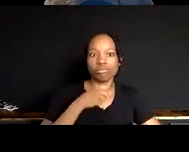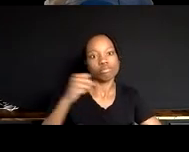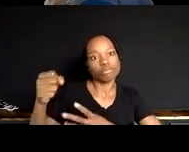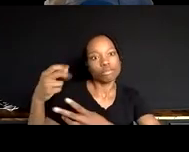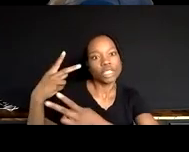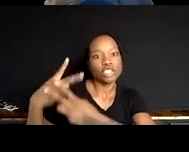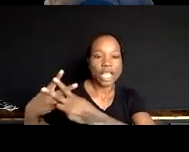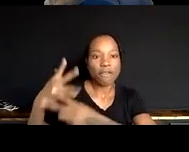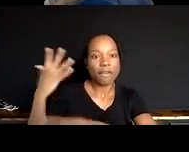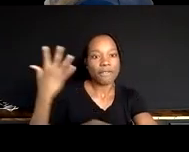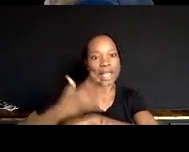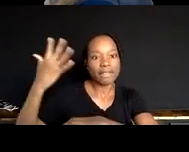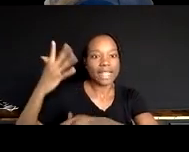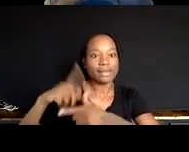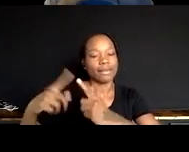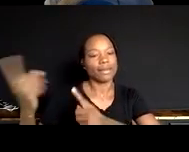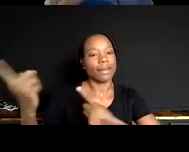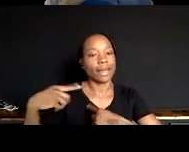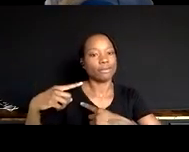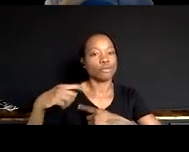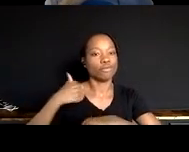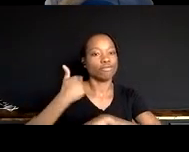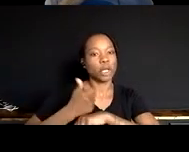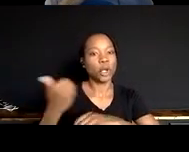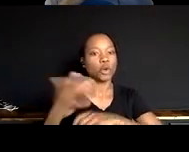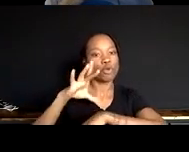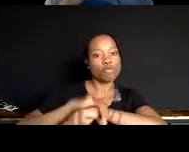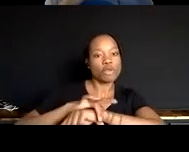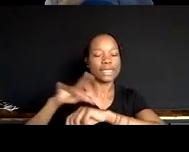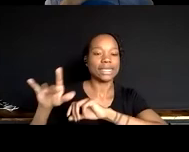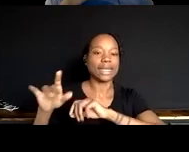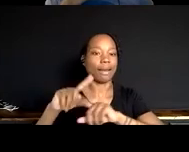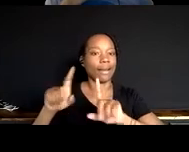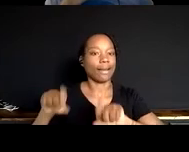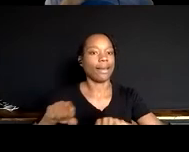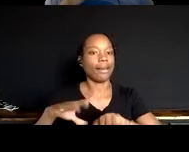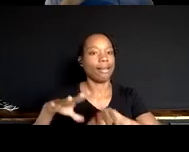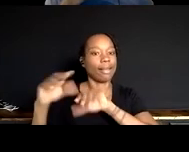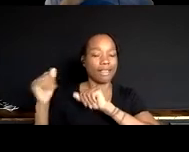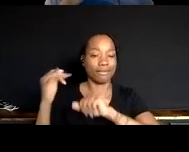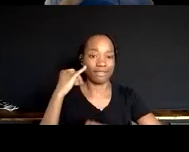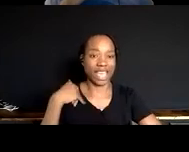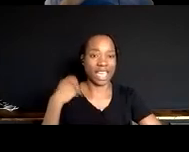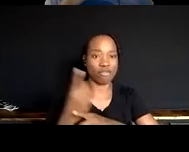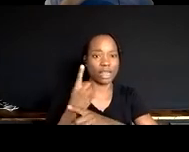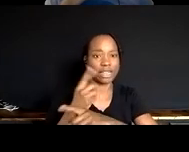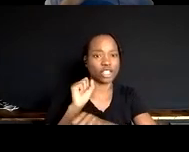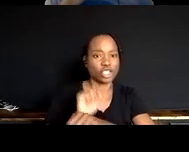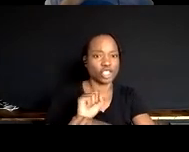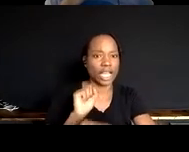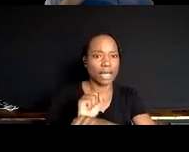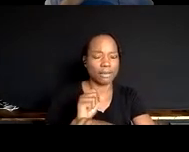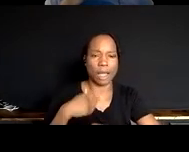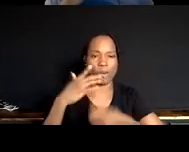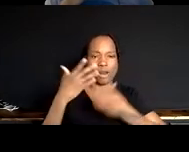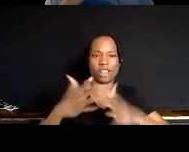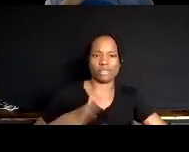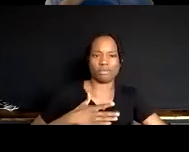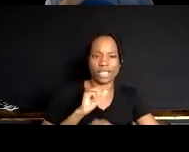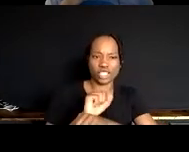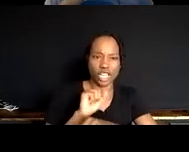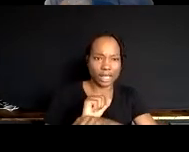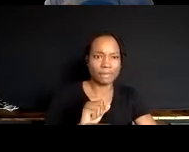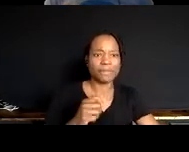en cárcel 5 días antes de sacarme. Si tuviera un trabajo regular, lo hubiera perdido.